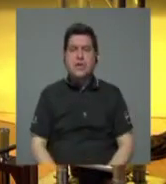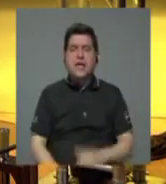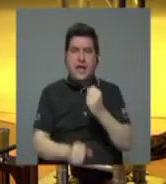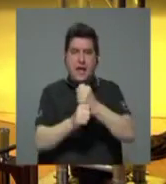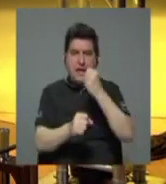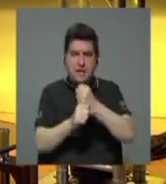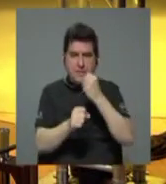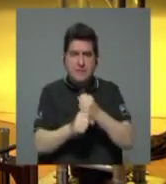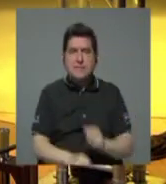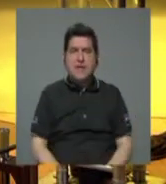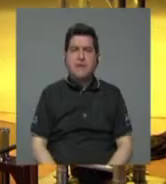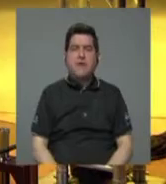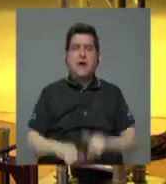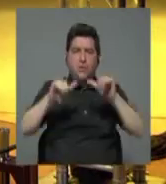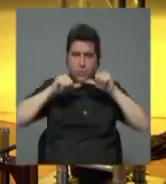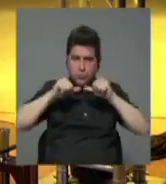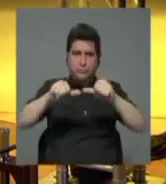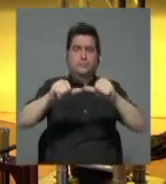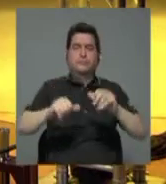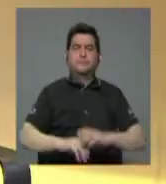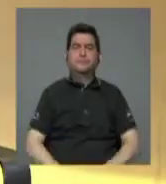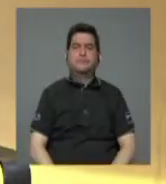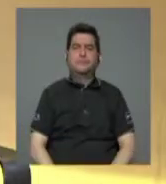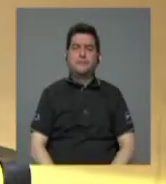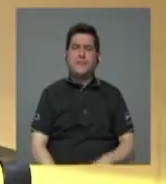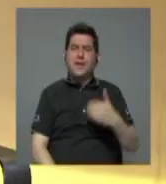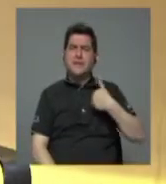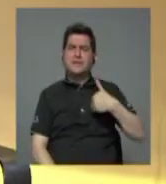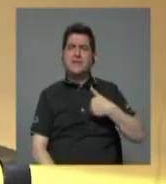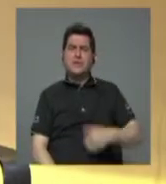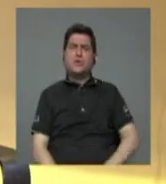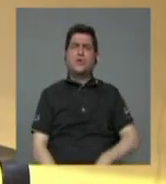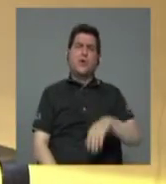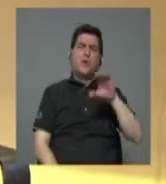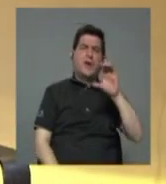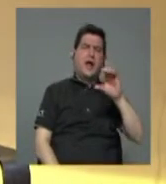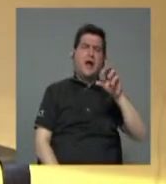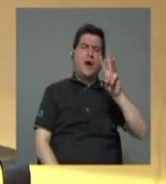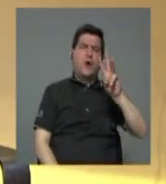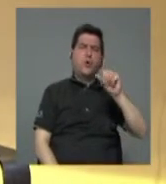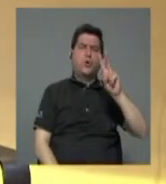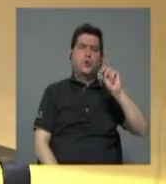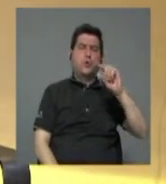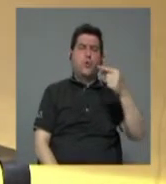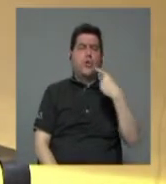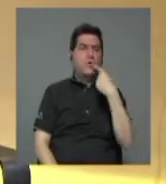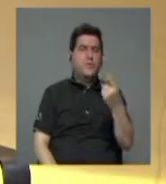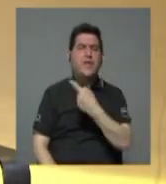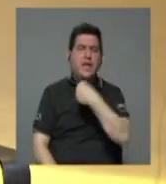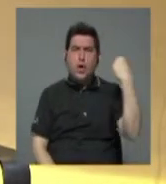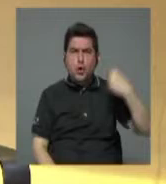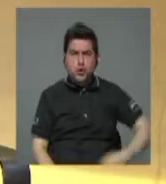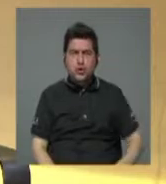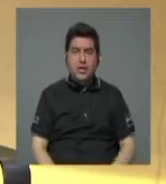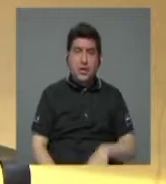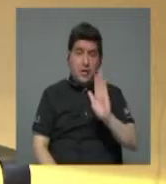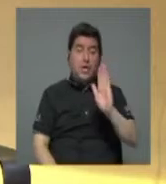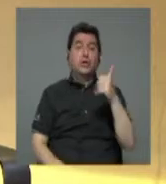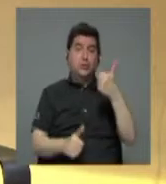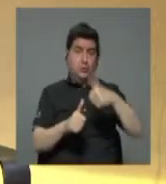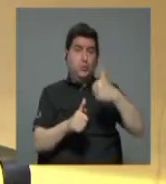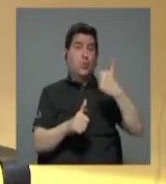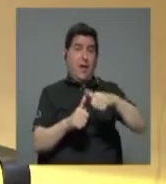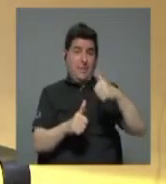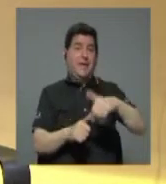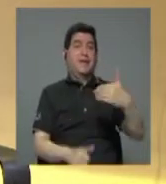de generación permanente. Don Carlos, usted mencionó China, su propio apellido